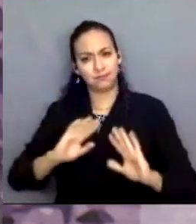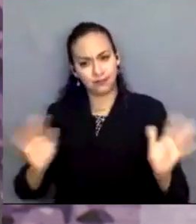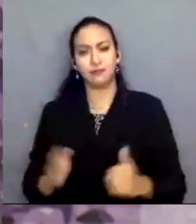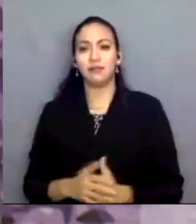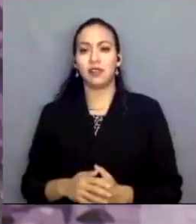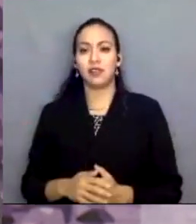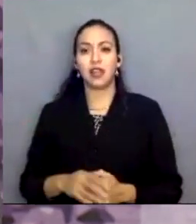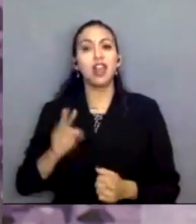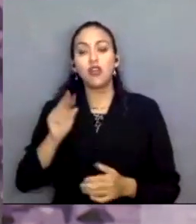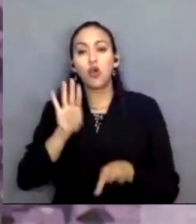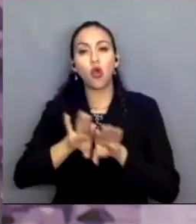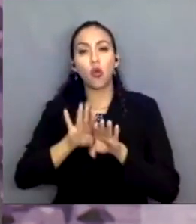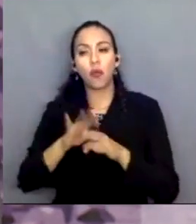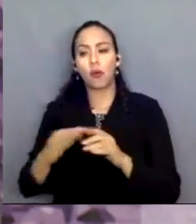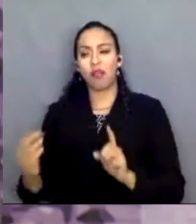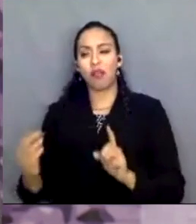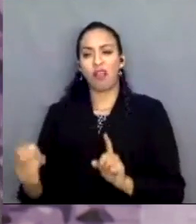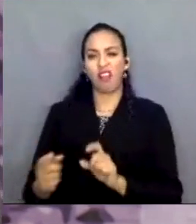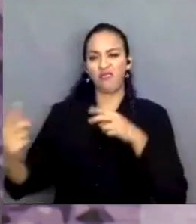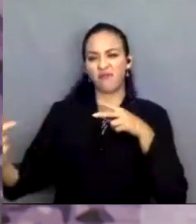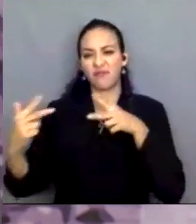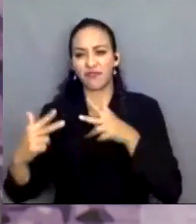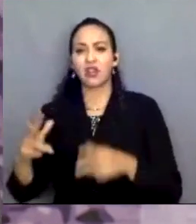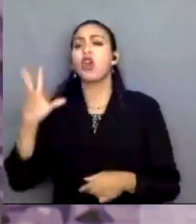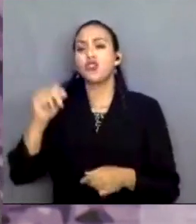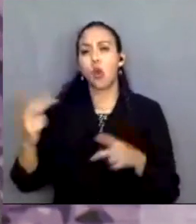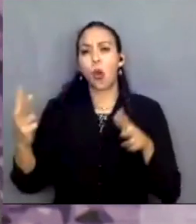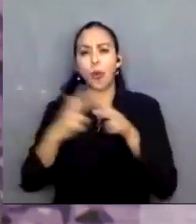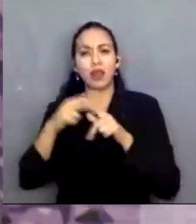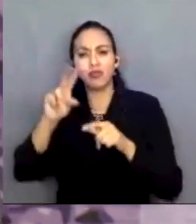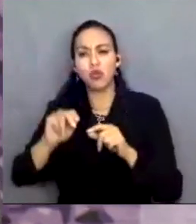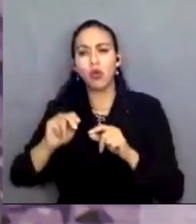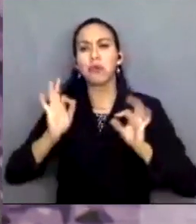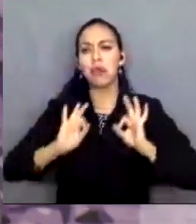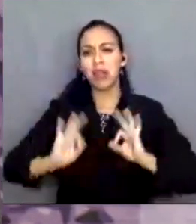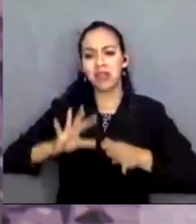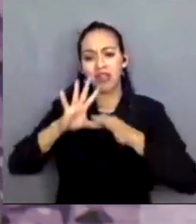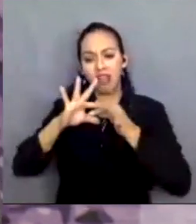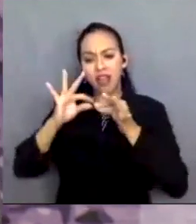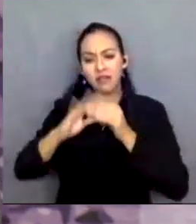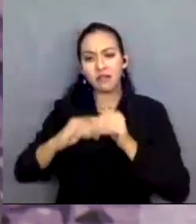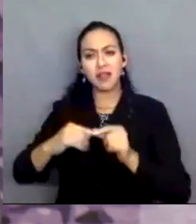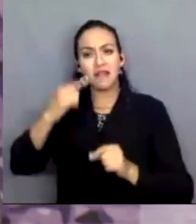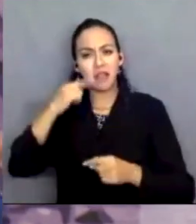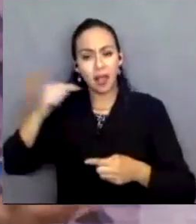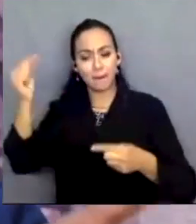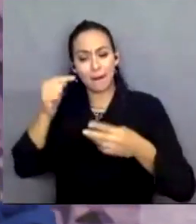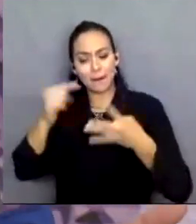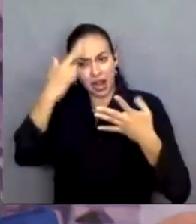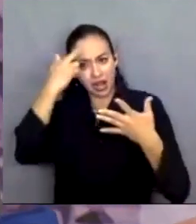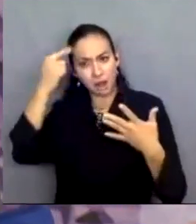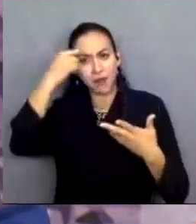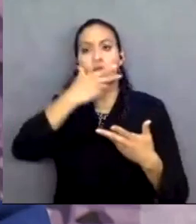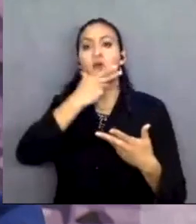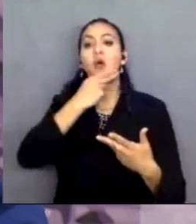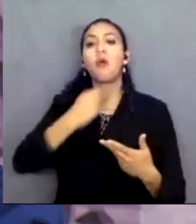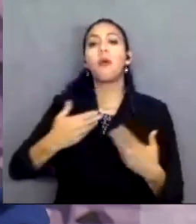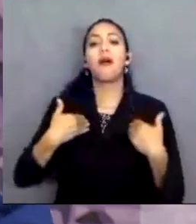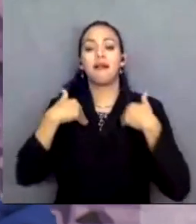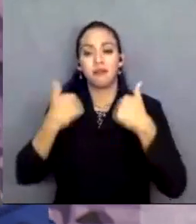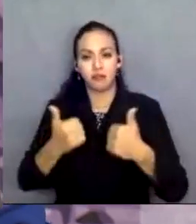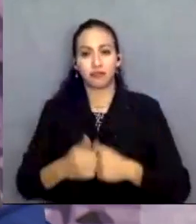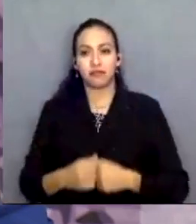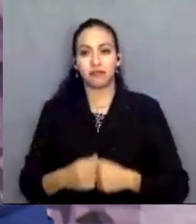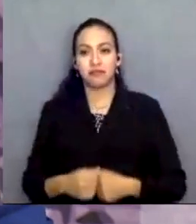comentarios, y alto no necesariamente de enfrentamiento, sino un alto con el ejemplo y con la dignidad con la que uno